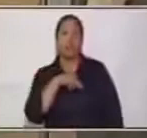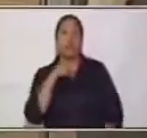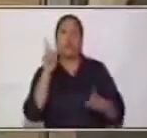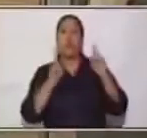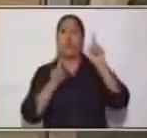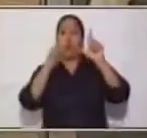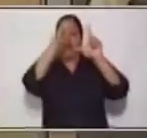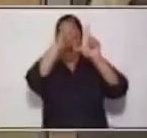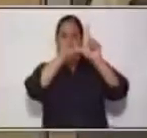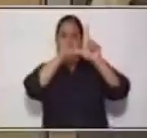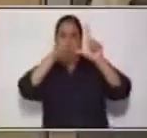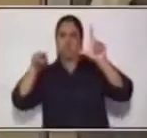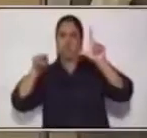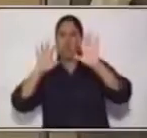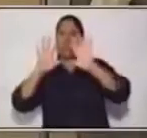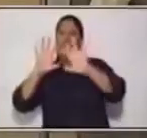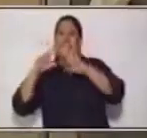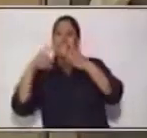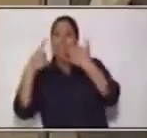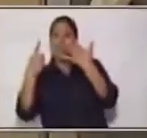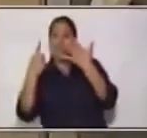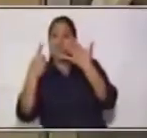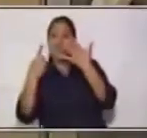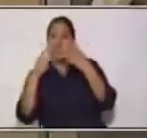son 16,